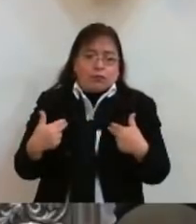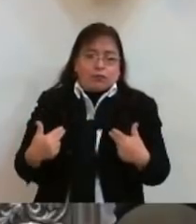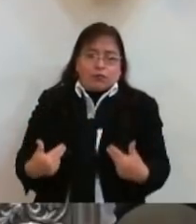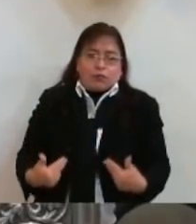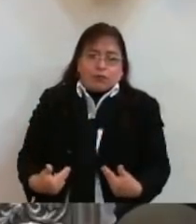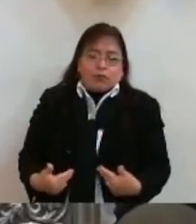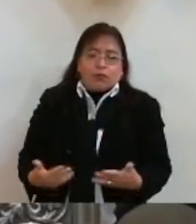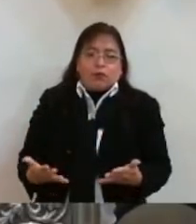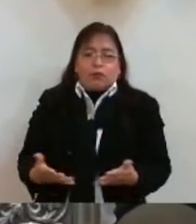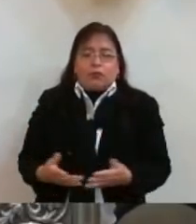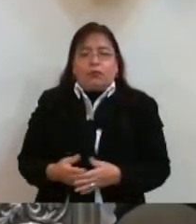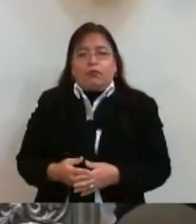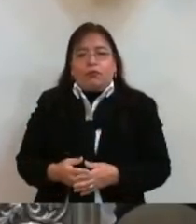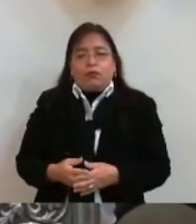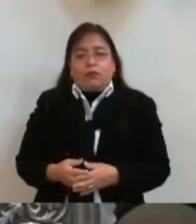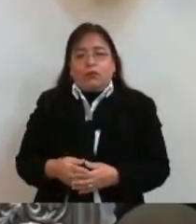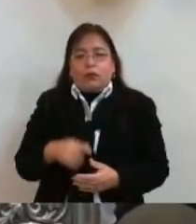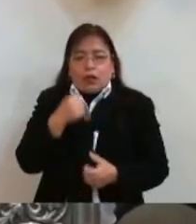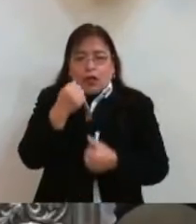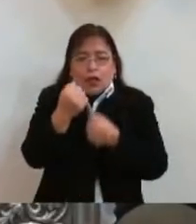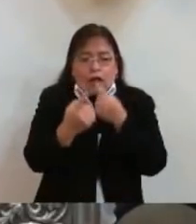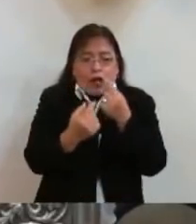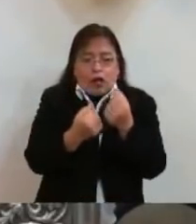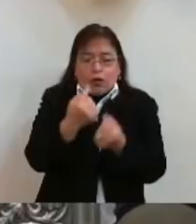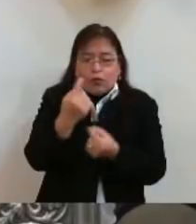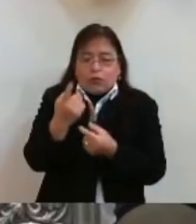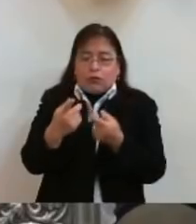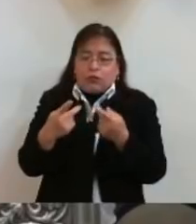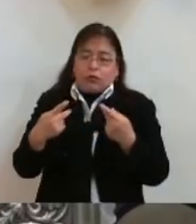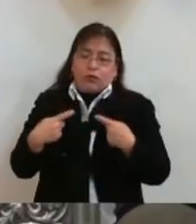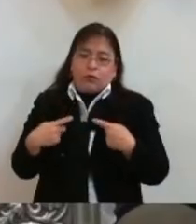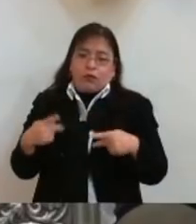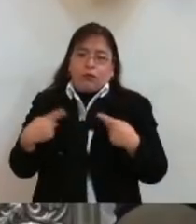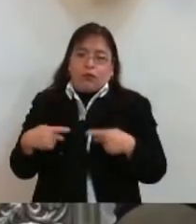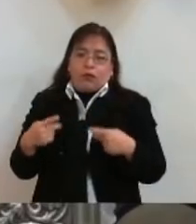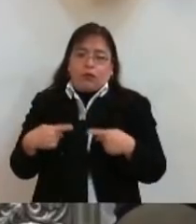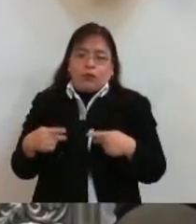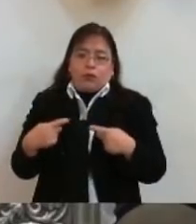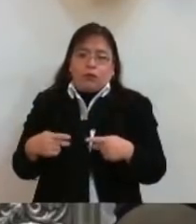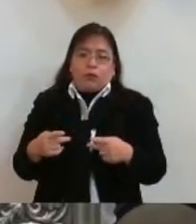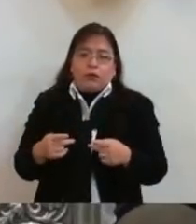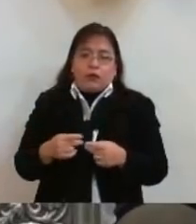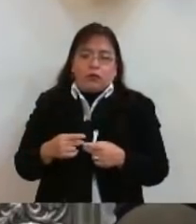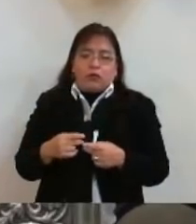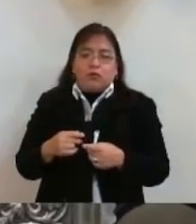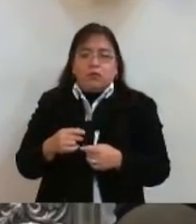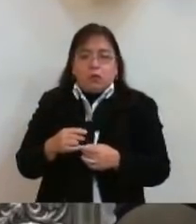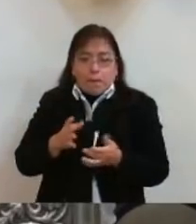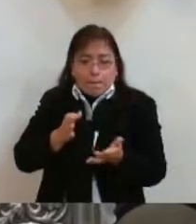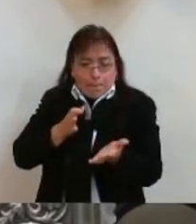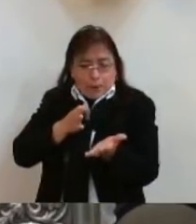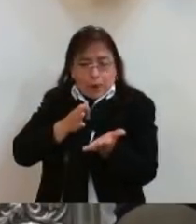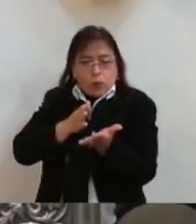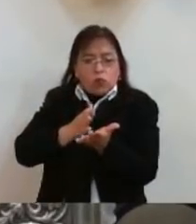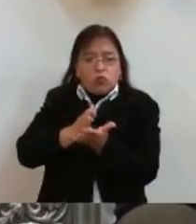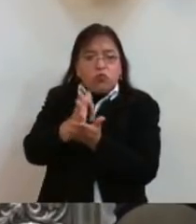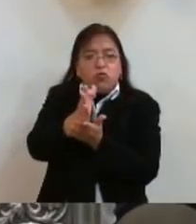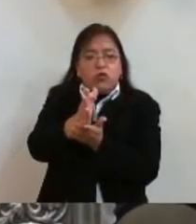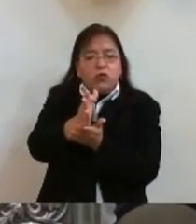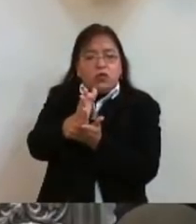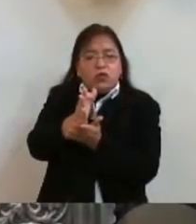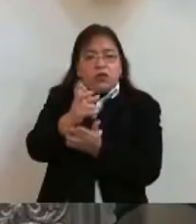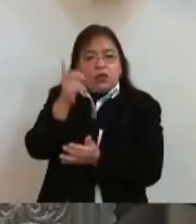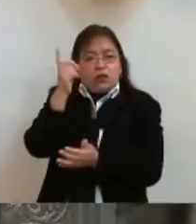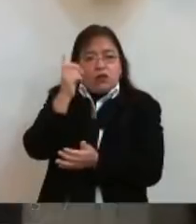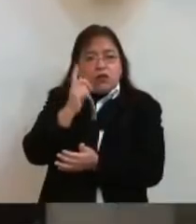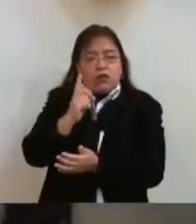Pocas personas nos ponen en la línea correcta, la de